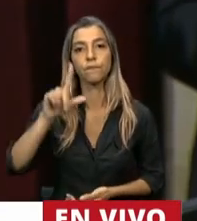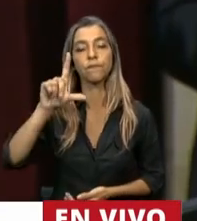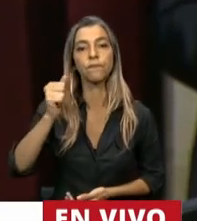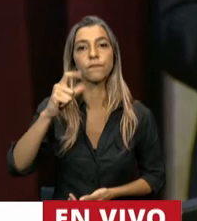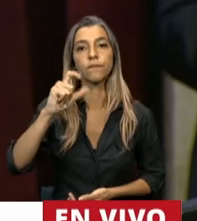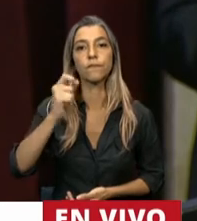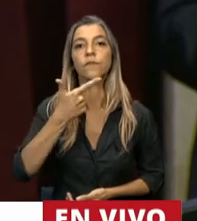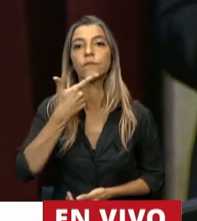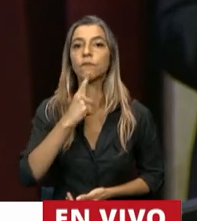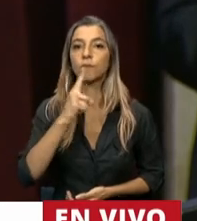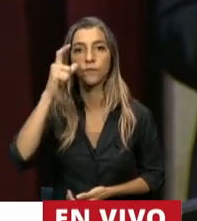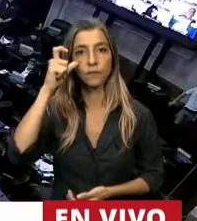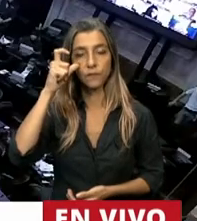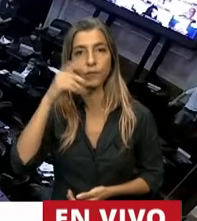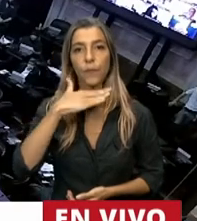Lacoste Jorge.